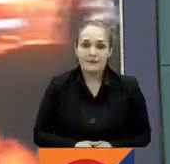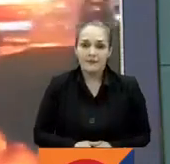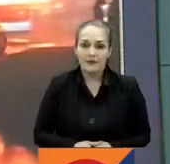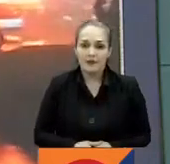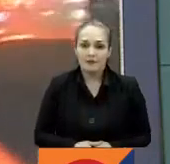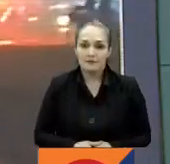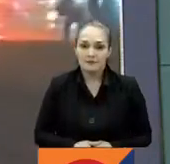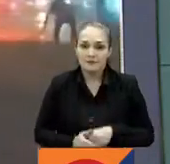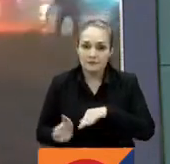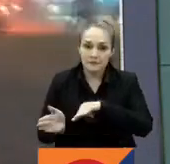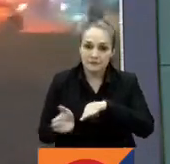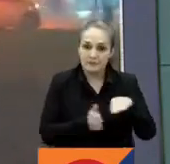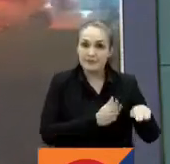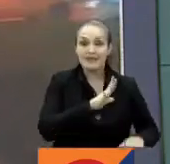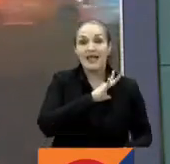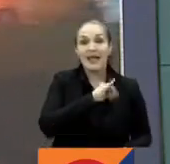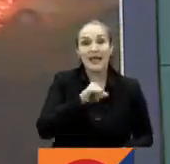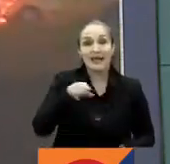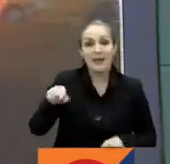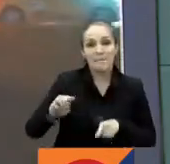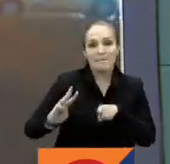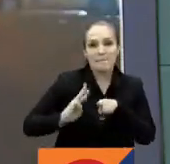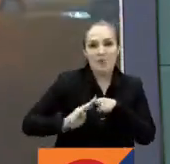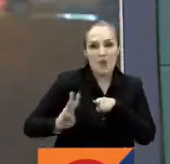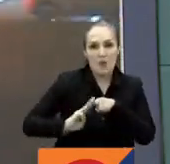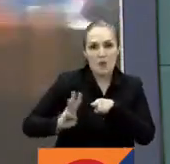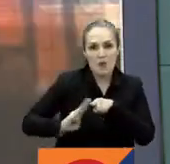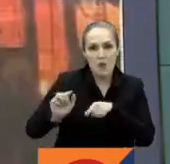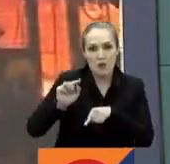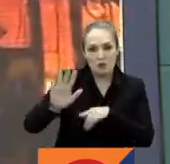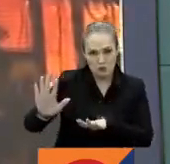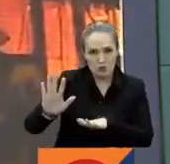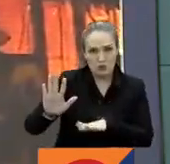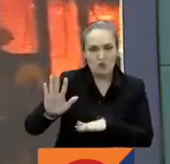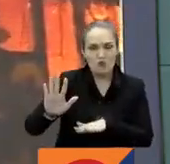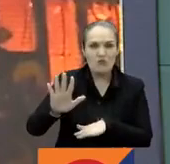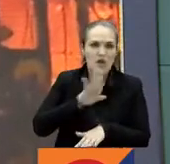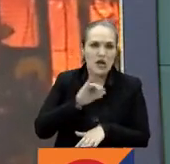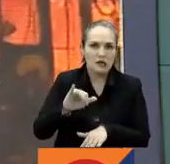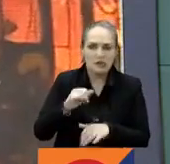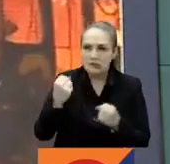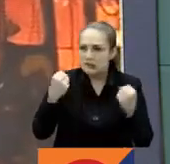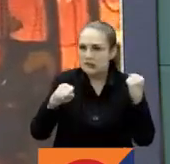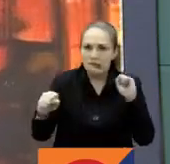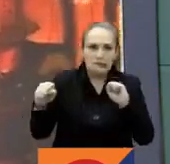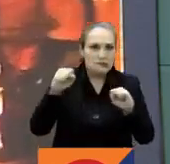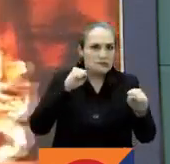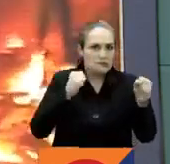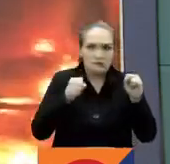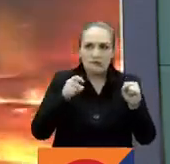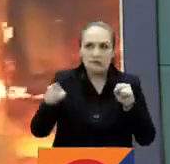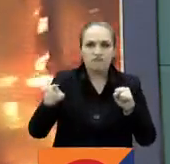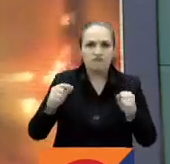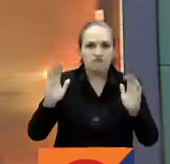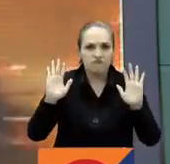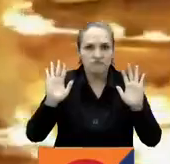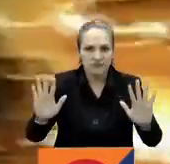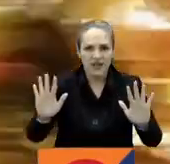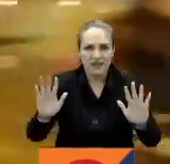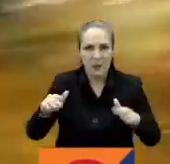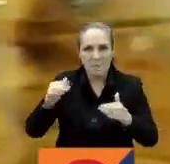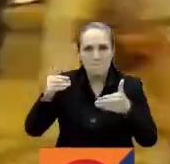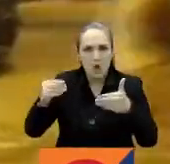Por su parte, en Cali, el sistema de transporte Mío ha sido el más impactado por la crisis generada debido a las marchas y bloqueos durante 56